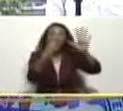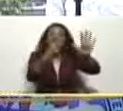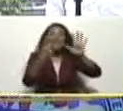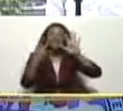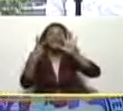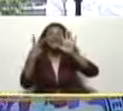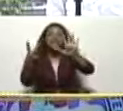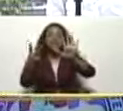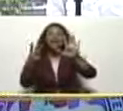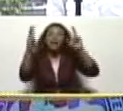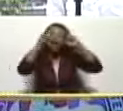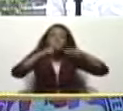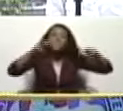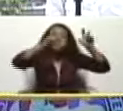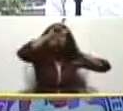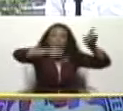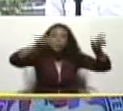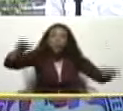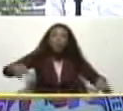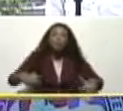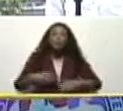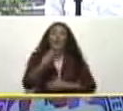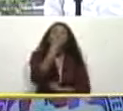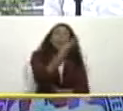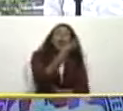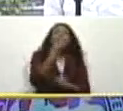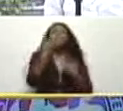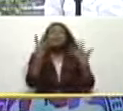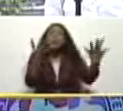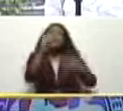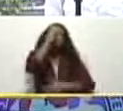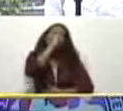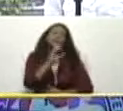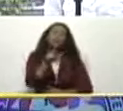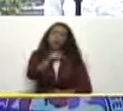25.877 investigadores e investigadoras. 49 años.